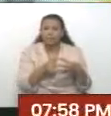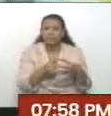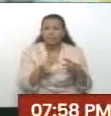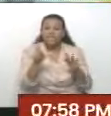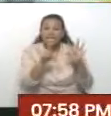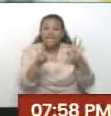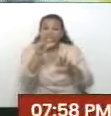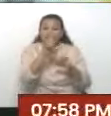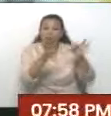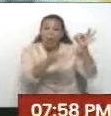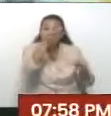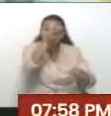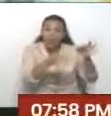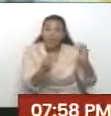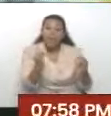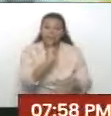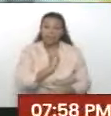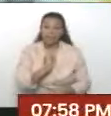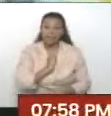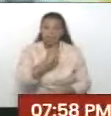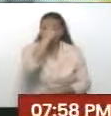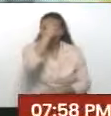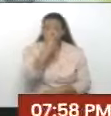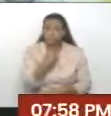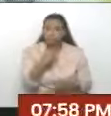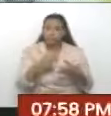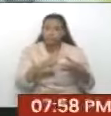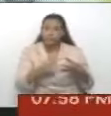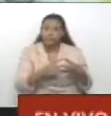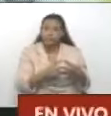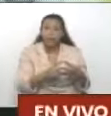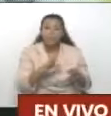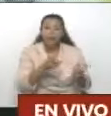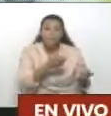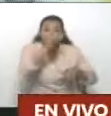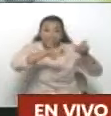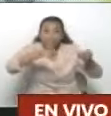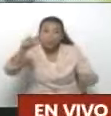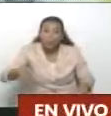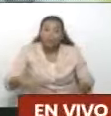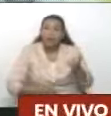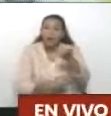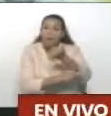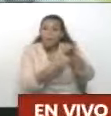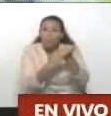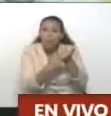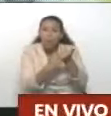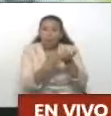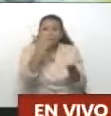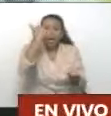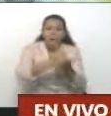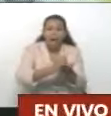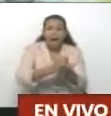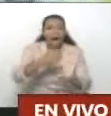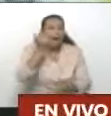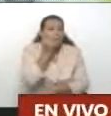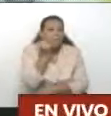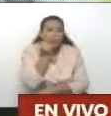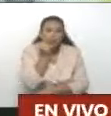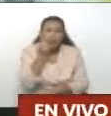jurídica y la identidad garantizada, para que los migrantes tengan el apoyo frente a los abusos que